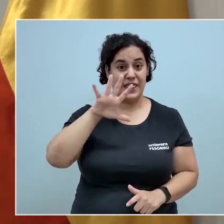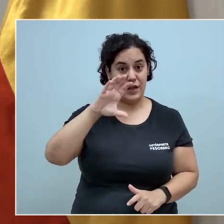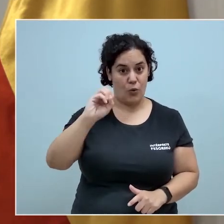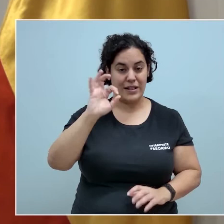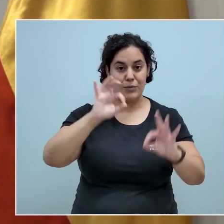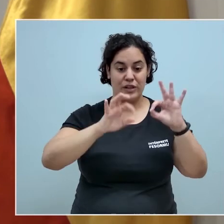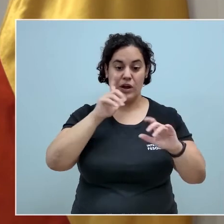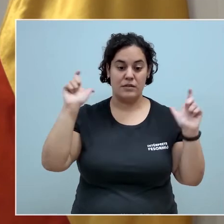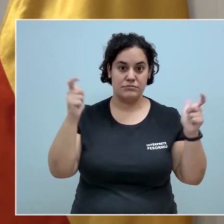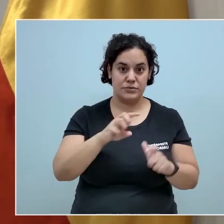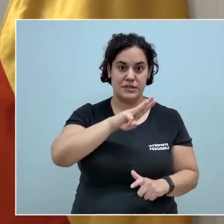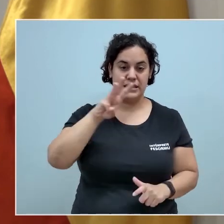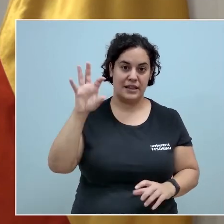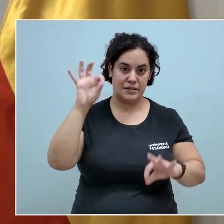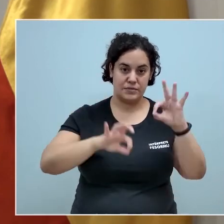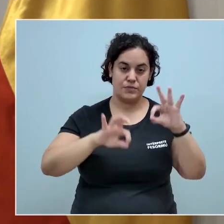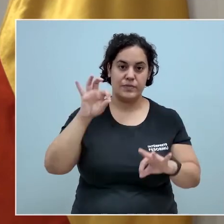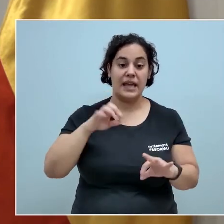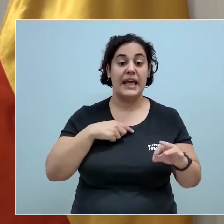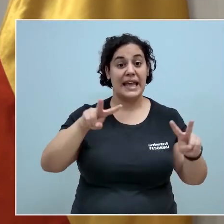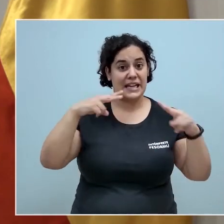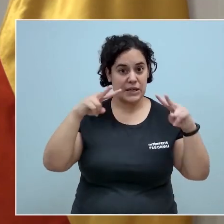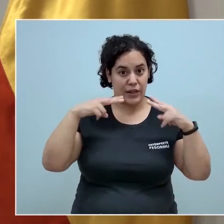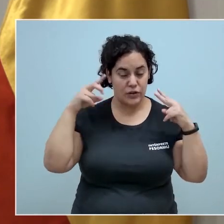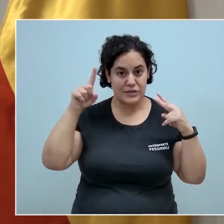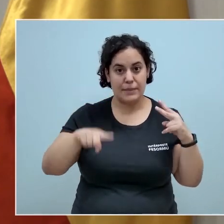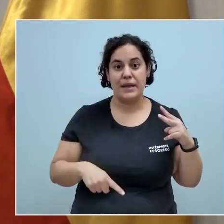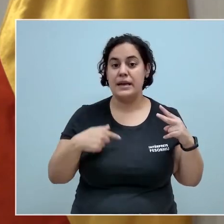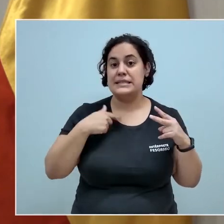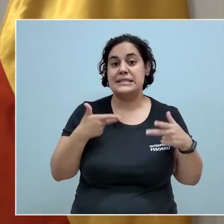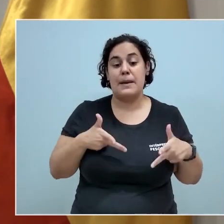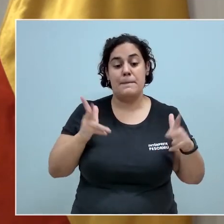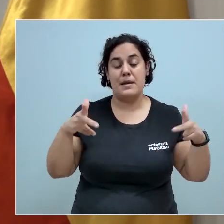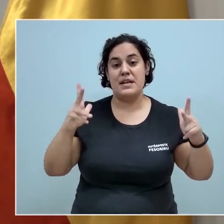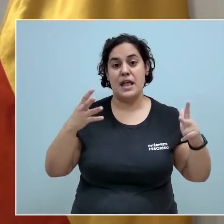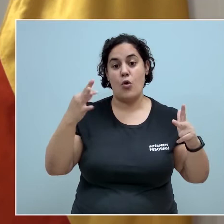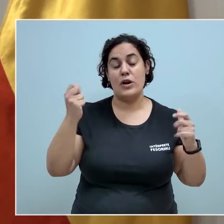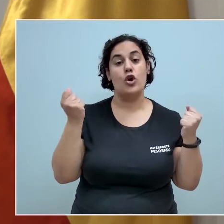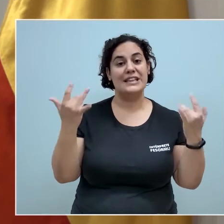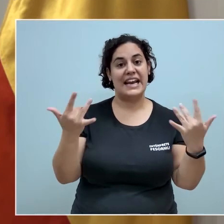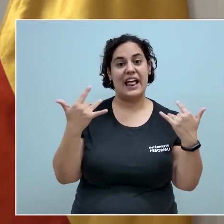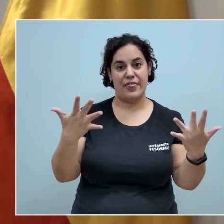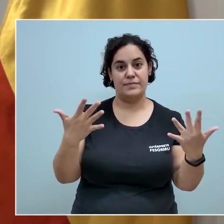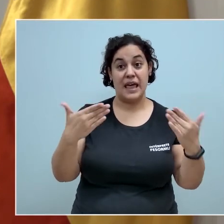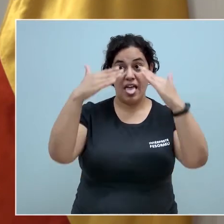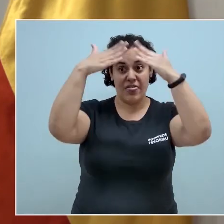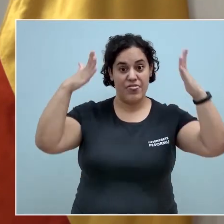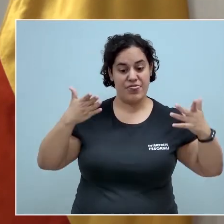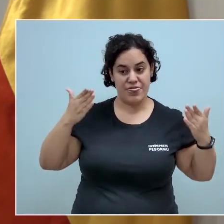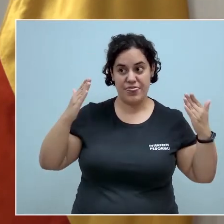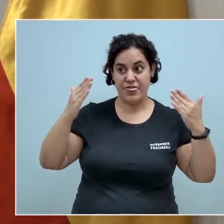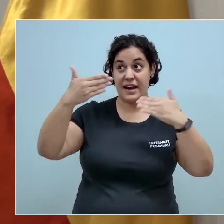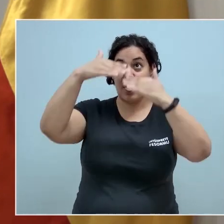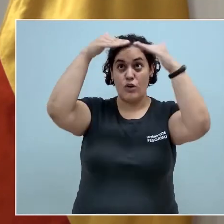la restauración, en principio, todo lo que es restauración, en principio, solamente se va a permitir en terrazas y no en sitios cerrados. Eso le estoy